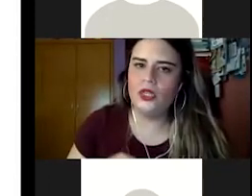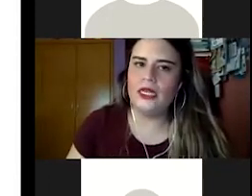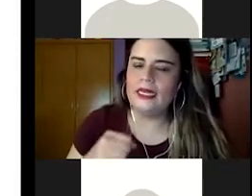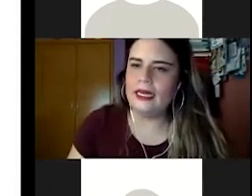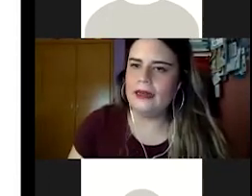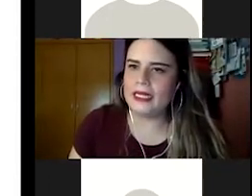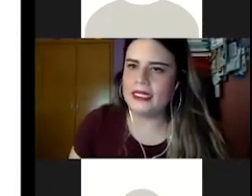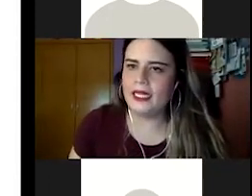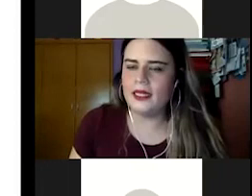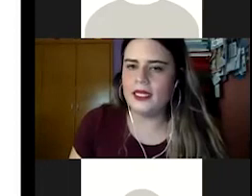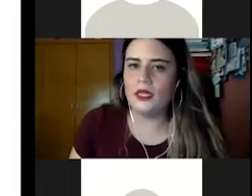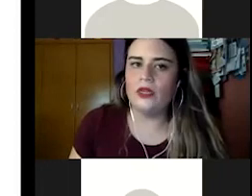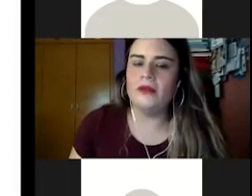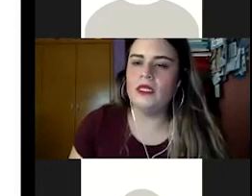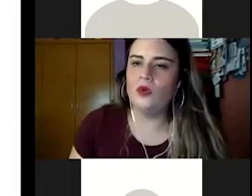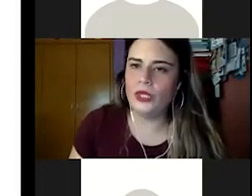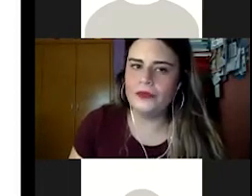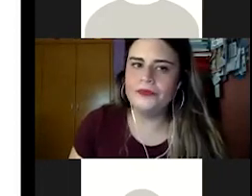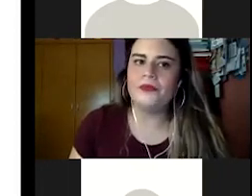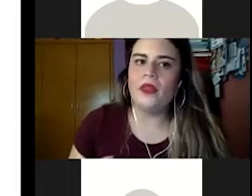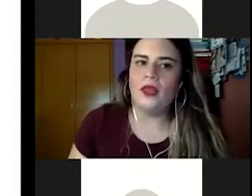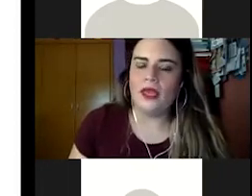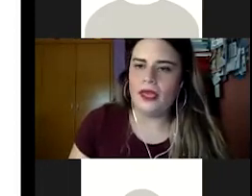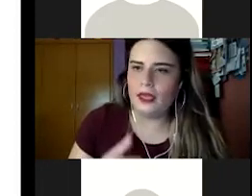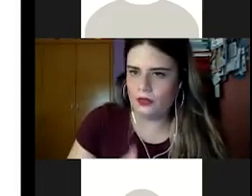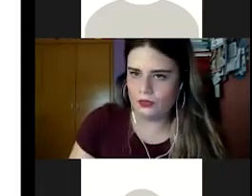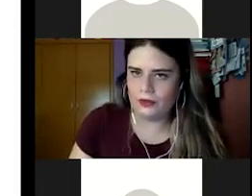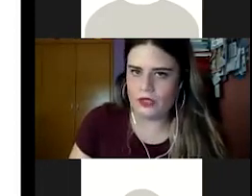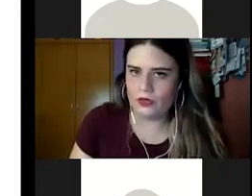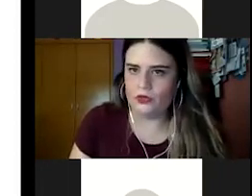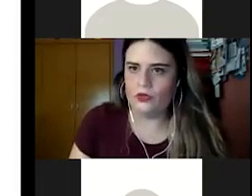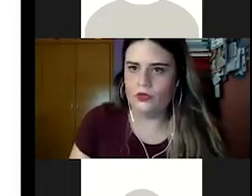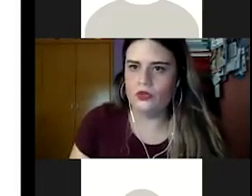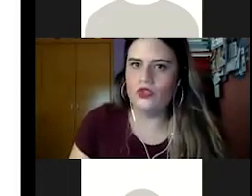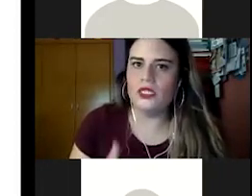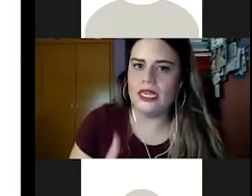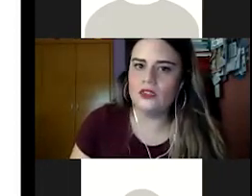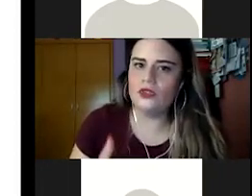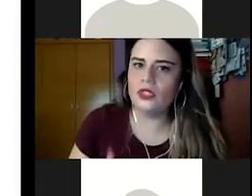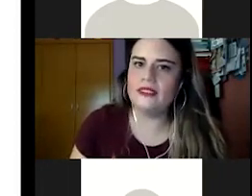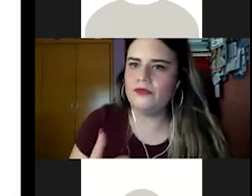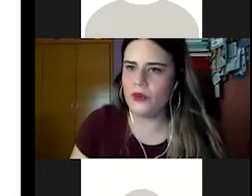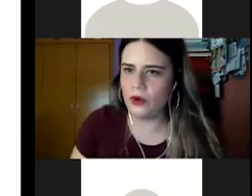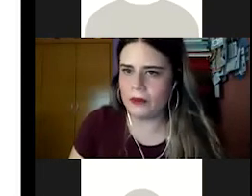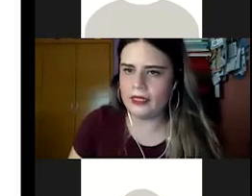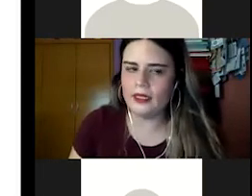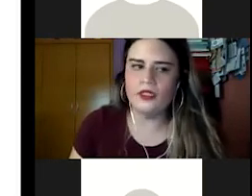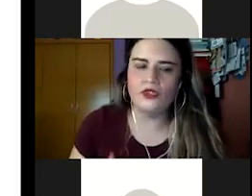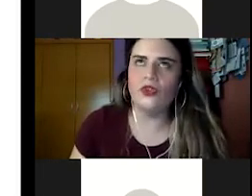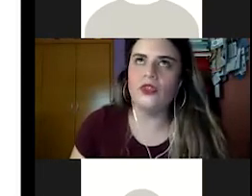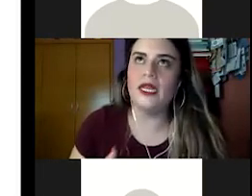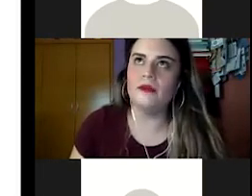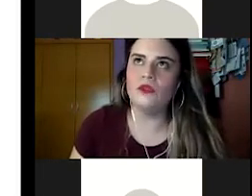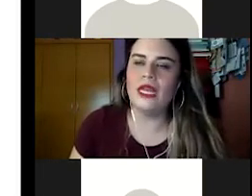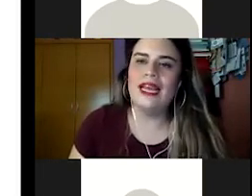2018 y en la más reciente que salió en el mes de julio, en 2021. Entonces, estos 3 informes